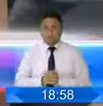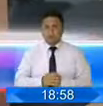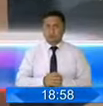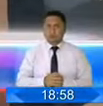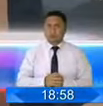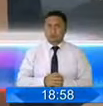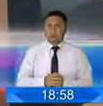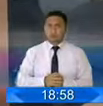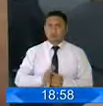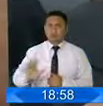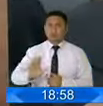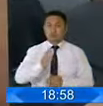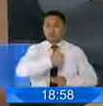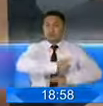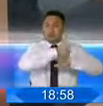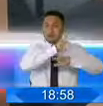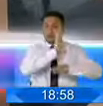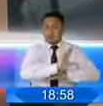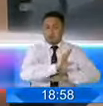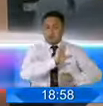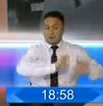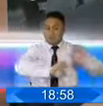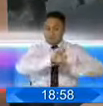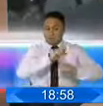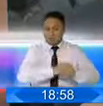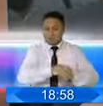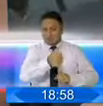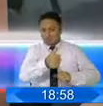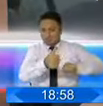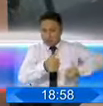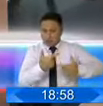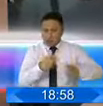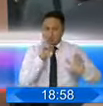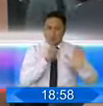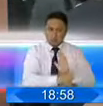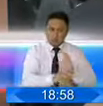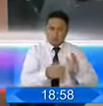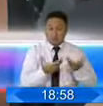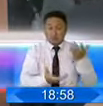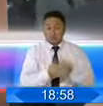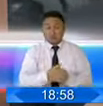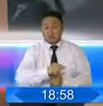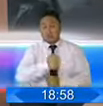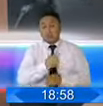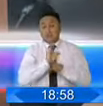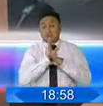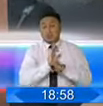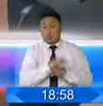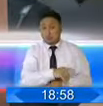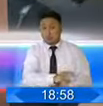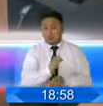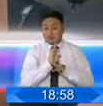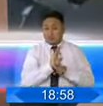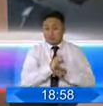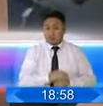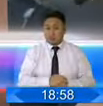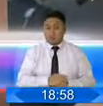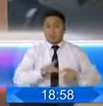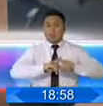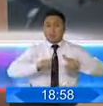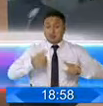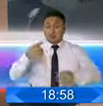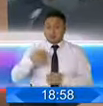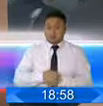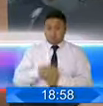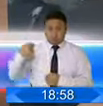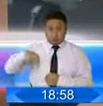Verá el tribunal cómo lo valora, verá si es que hay algún otro respaldo más allá de la palabra del señor Bravo, porque es un testimonio. Pero